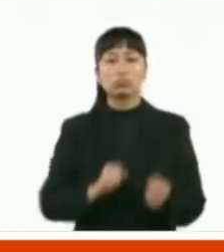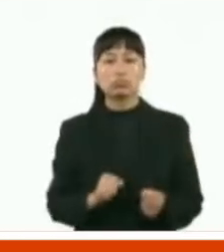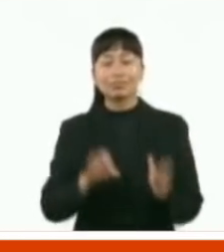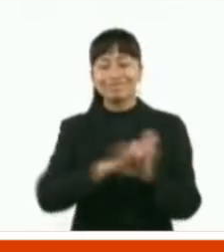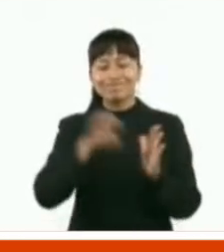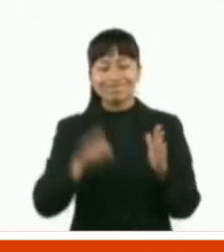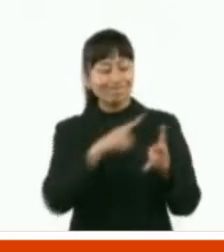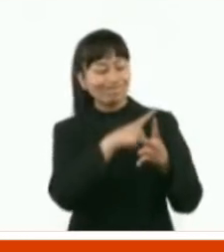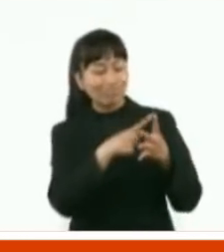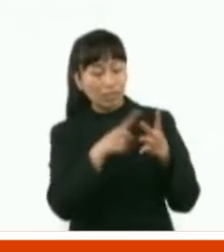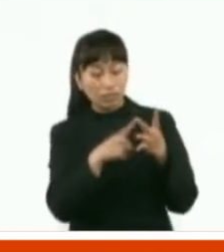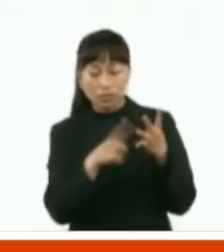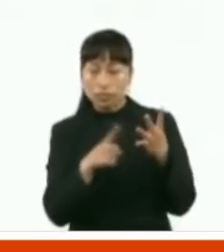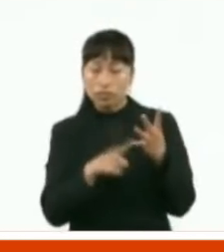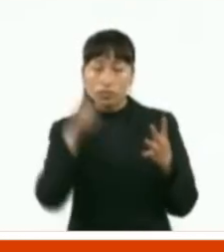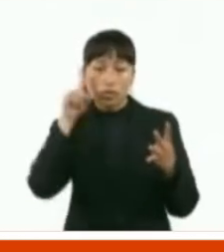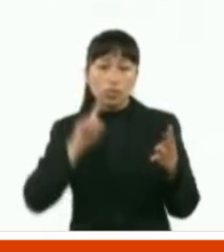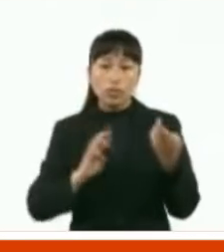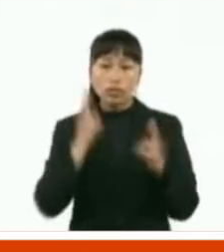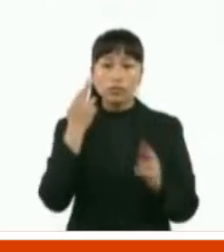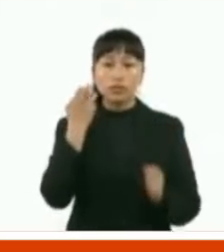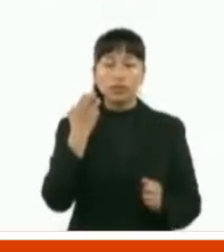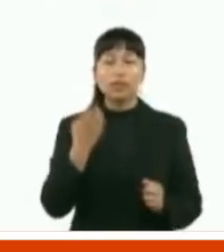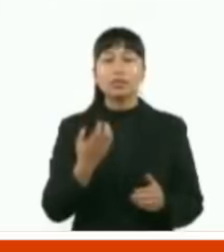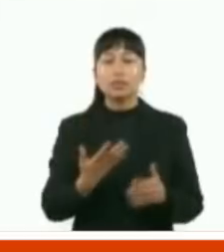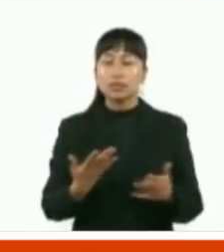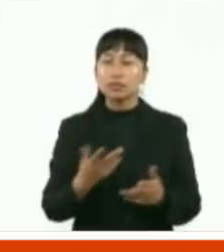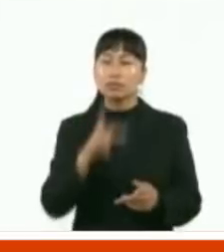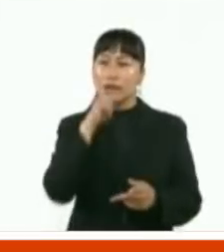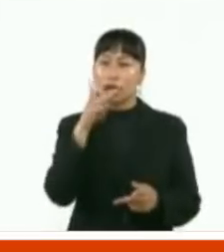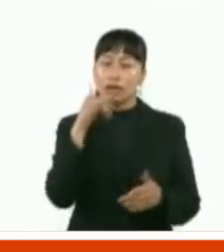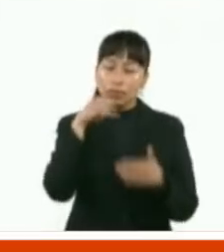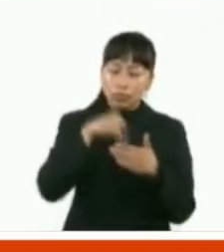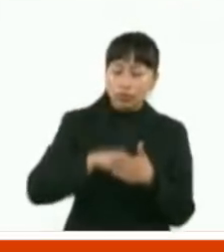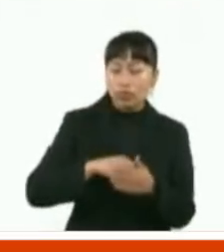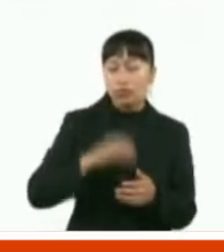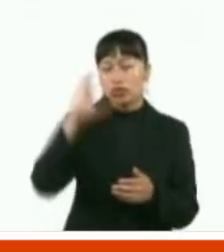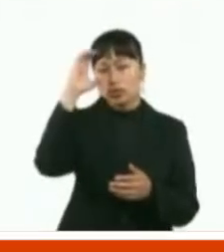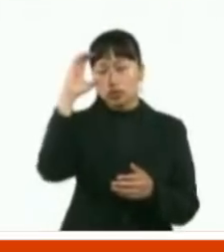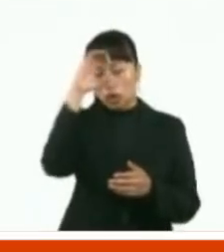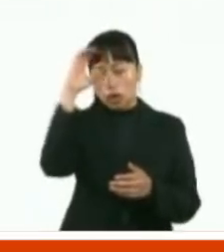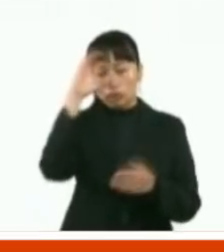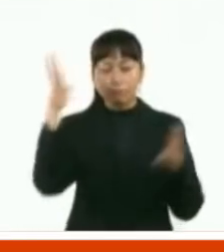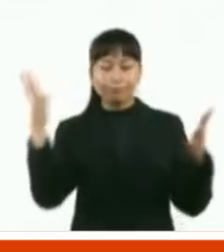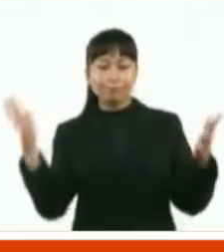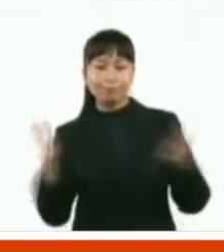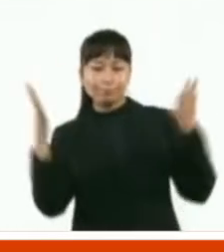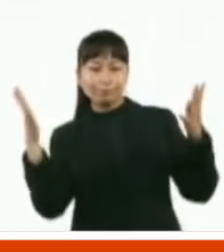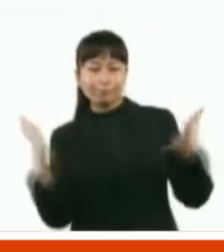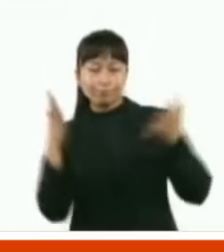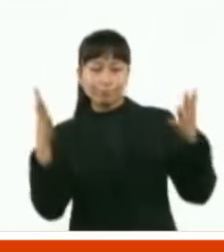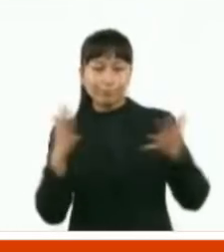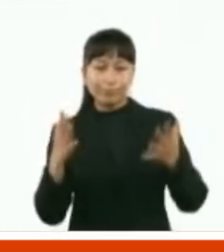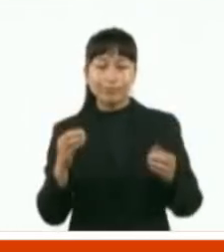4 mujeres revolucionarias, en el más amplio sentido de la palabra, animó la conciencia emancipadora